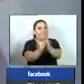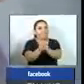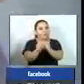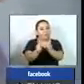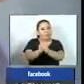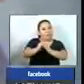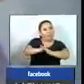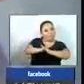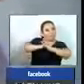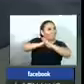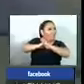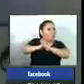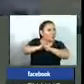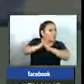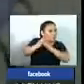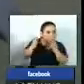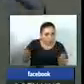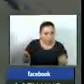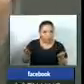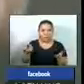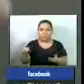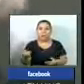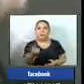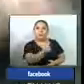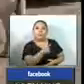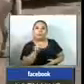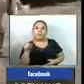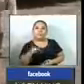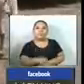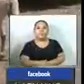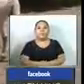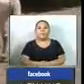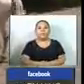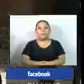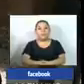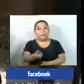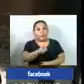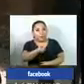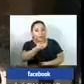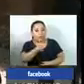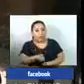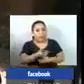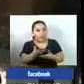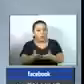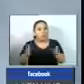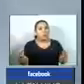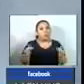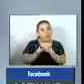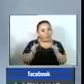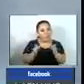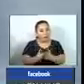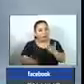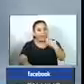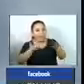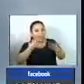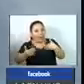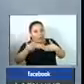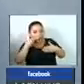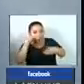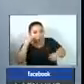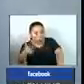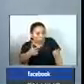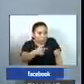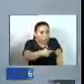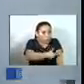escudo esa protección de las personas que estén en ese recinto también se anunció la aplicación de anticuerpos equinos a los